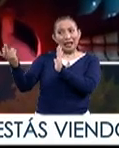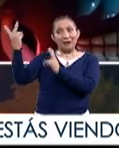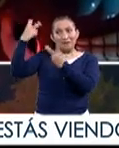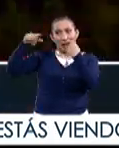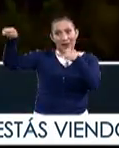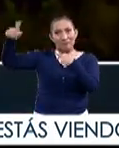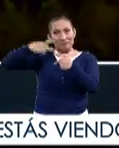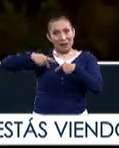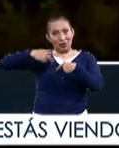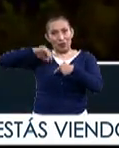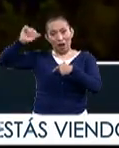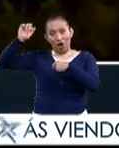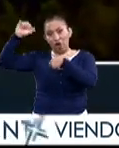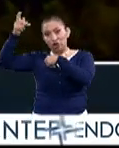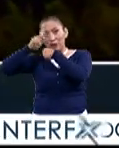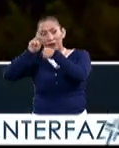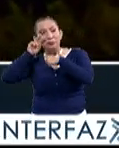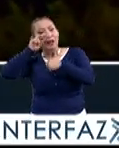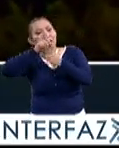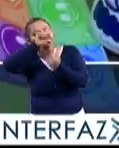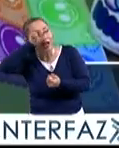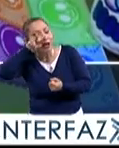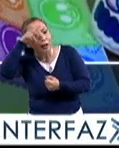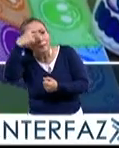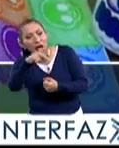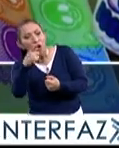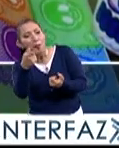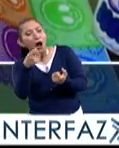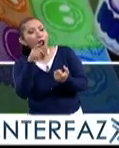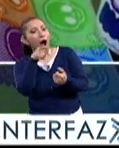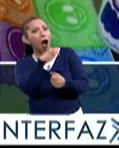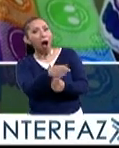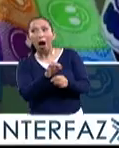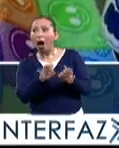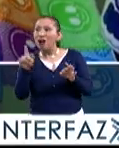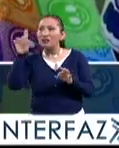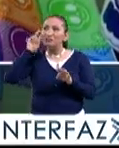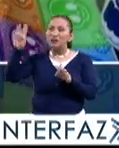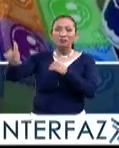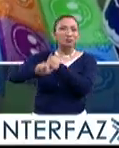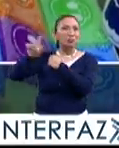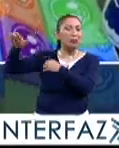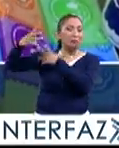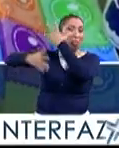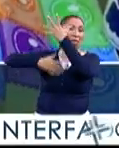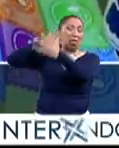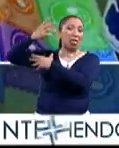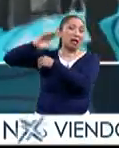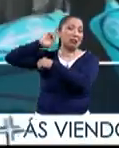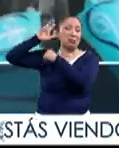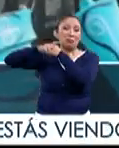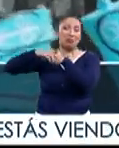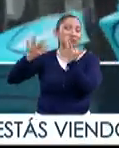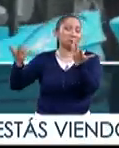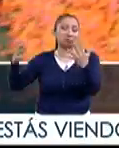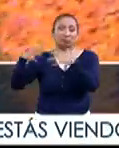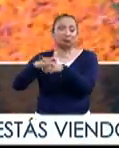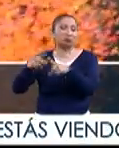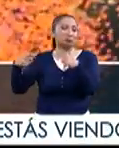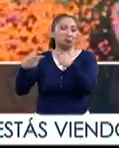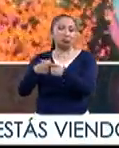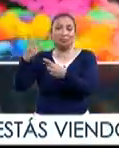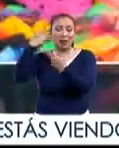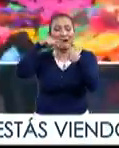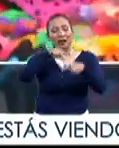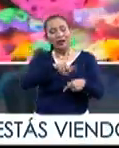vienen justamente a ver lo mexicano como un punto de referencia ante la crisis del primer mundo. Es cierto. Vienen para